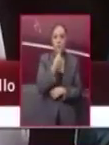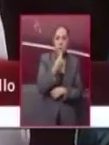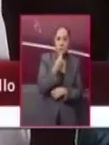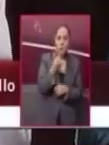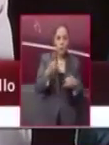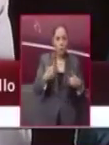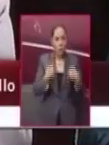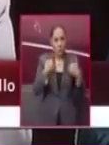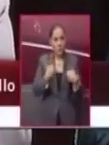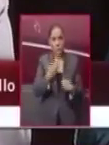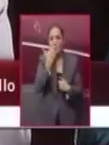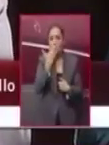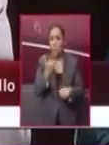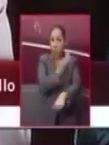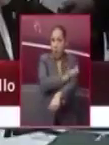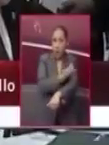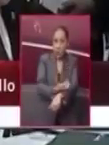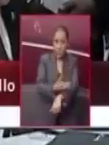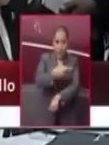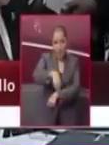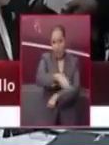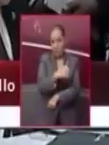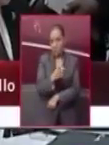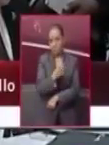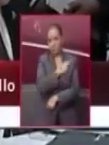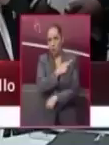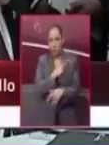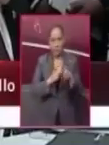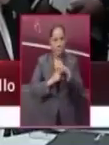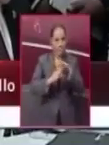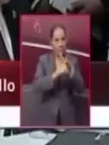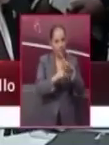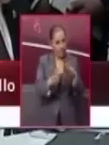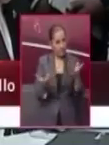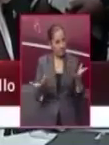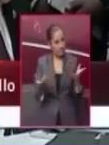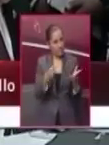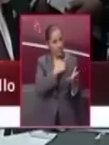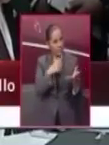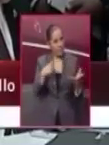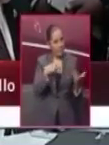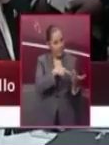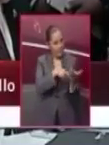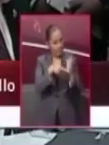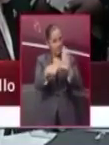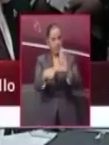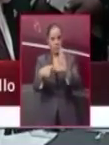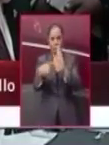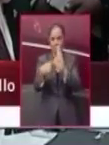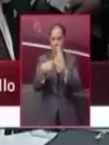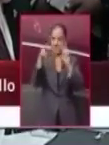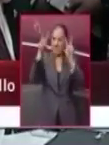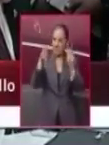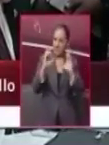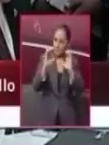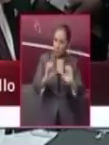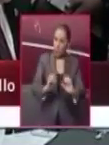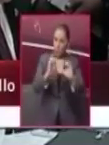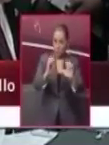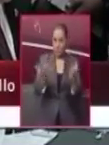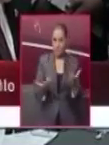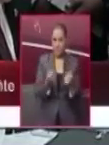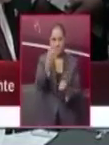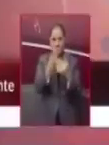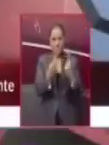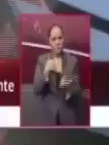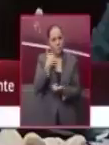es en sí misma riesgosa y es una amenaza, incluso para los que ejercen su